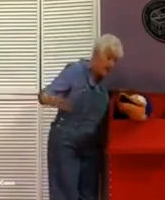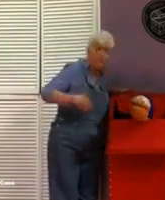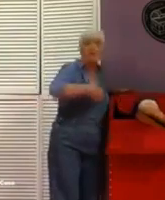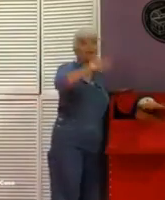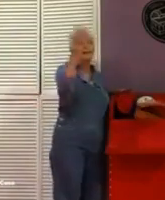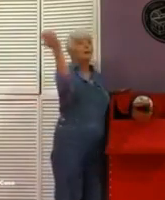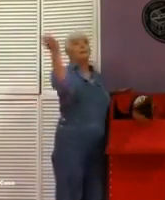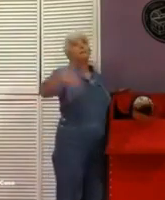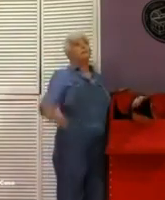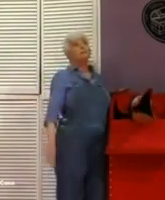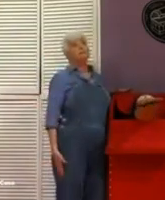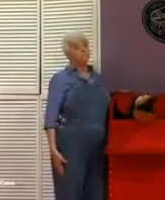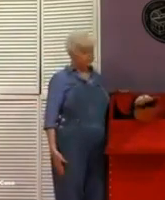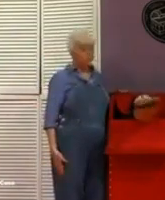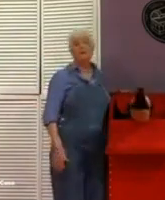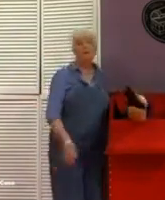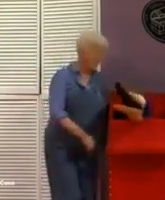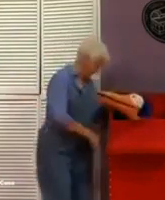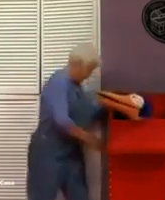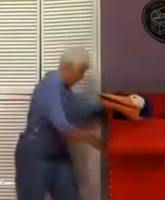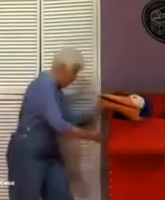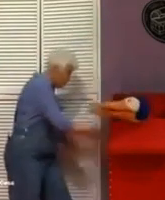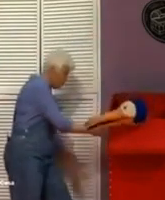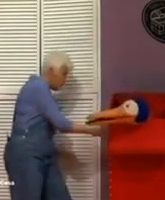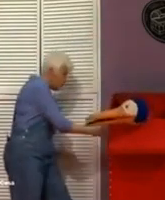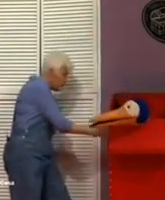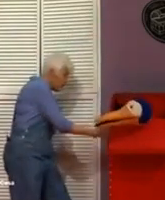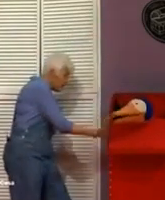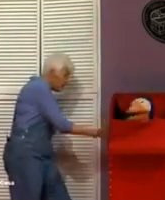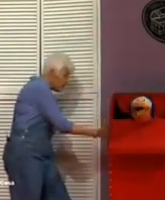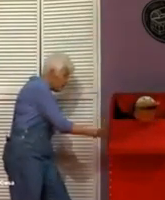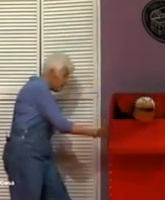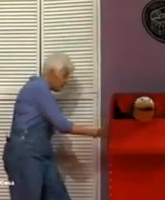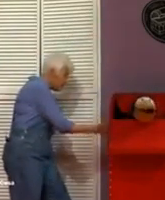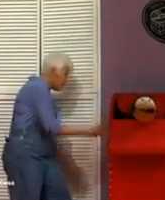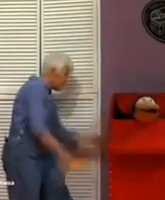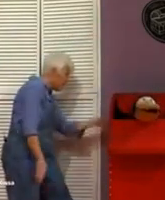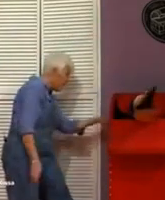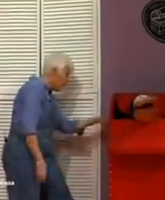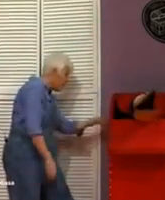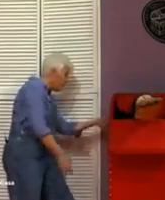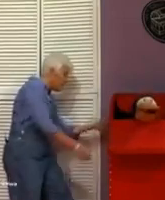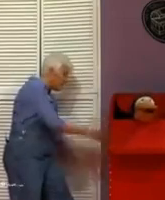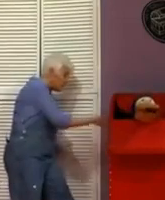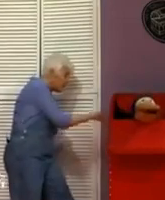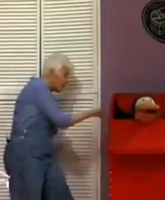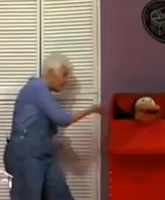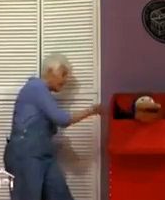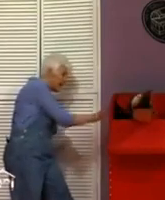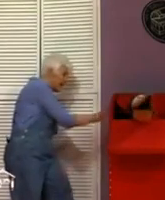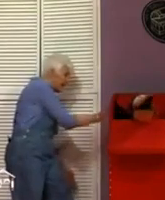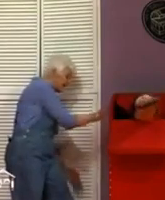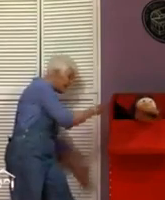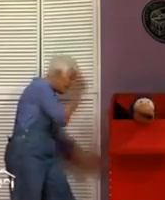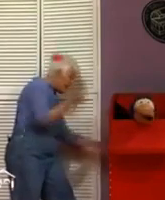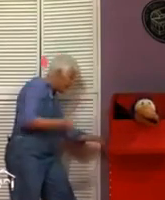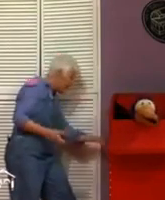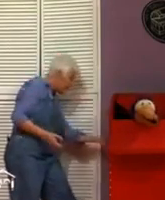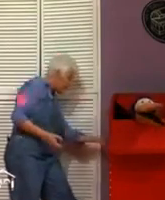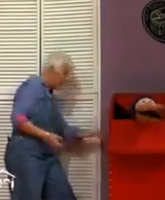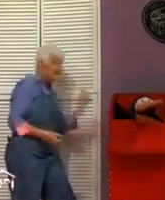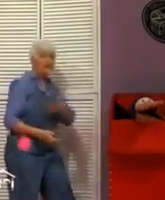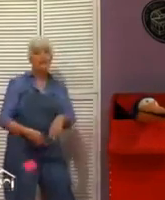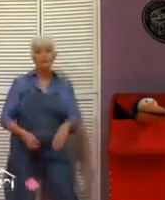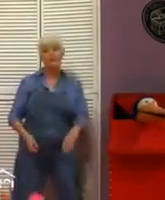empezar a trabajar. No, pero manda unos saludos, aunque sea rápido. Bueno, unos saludos a Alfonso y Maite Utrilla, a Nicolás Chávez Topete, hola, a la tía